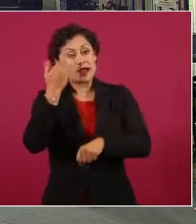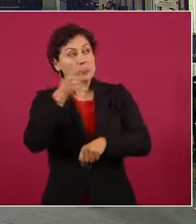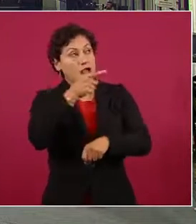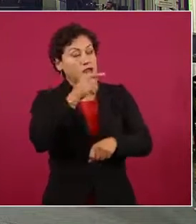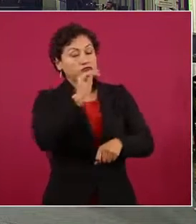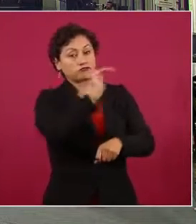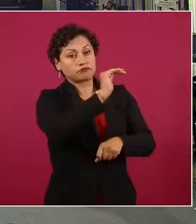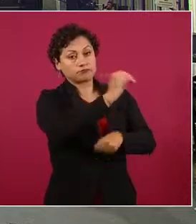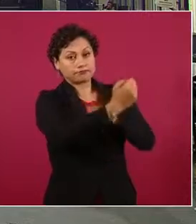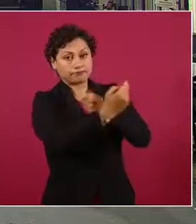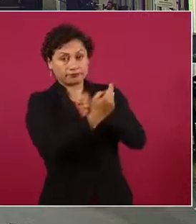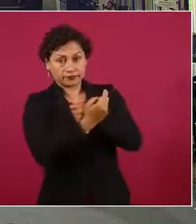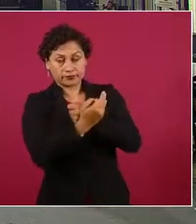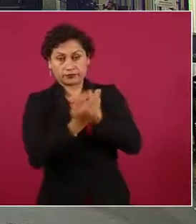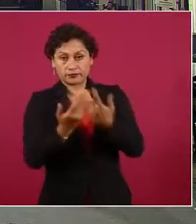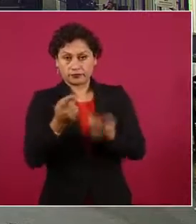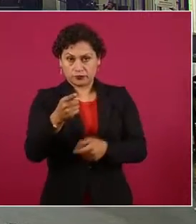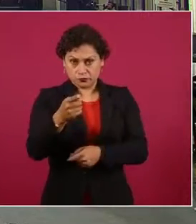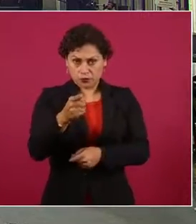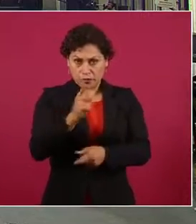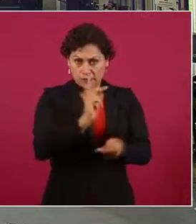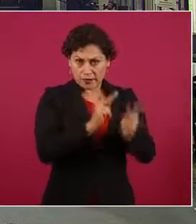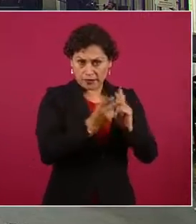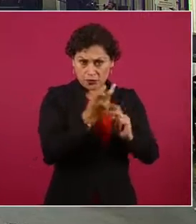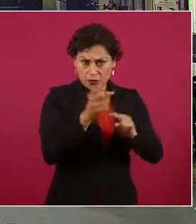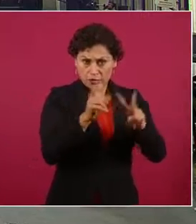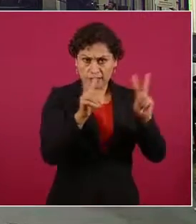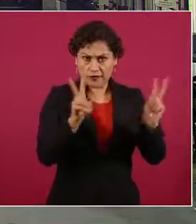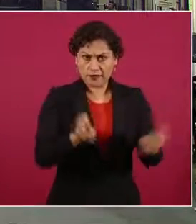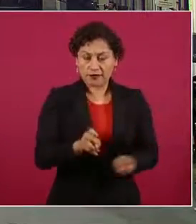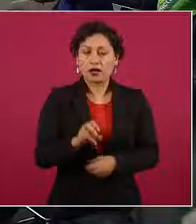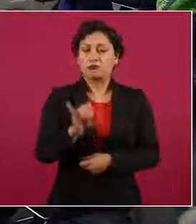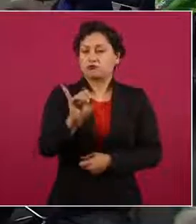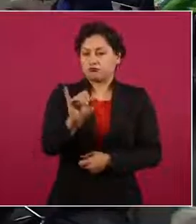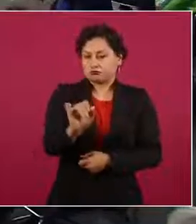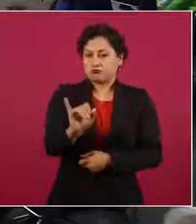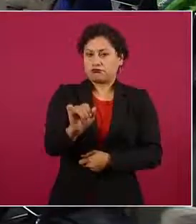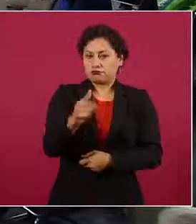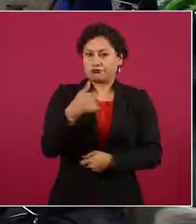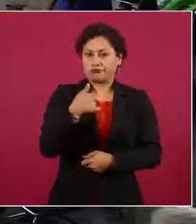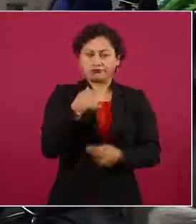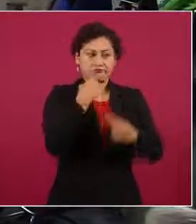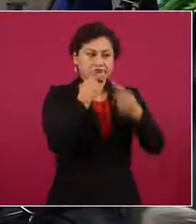Sí, sí, sí, con mucho respeto.